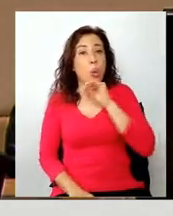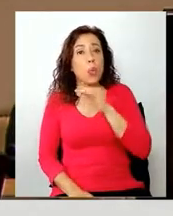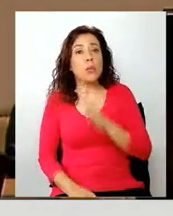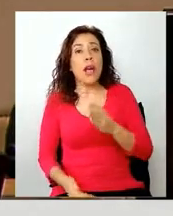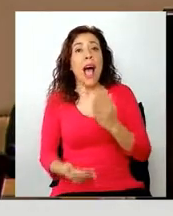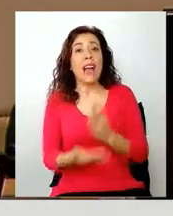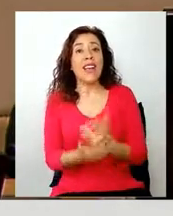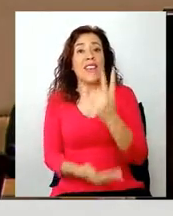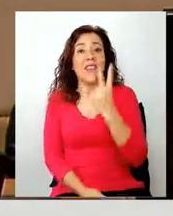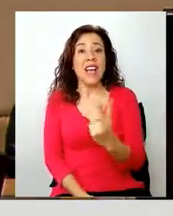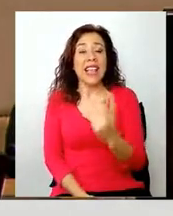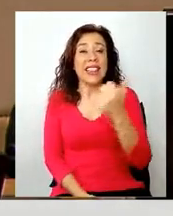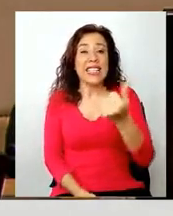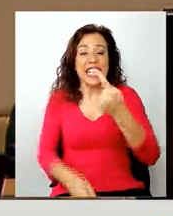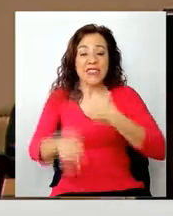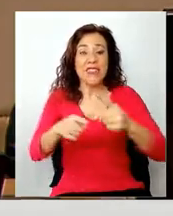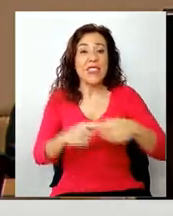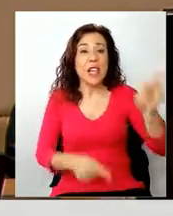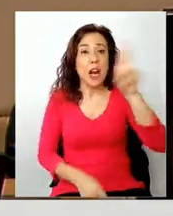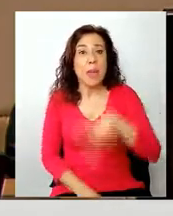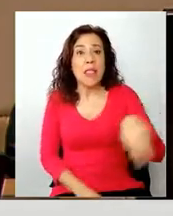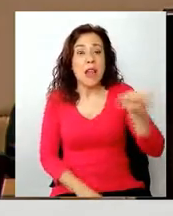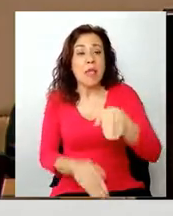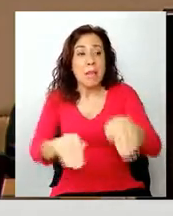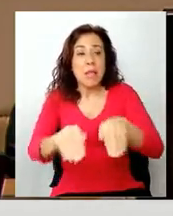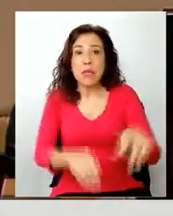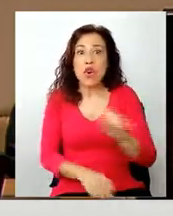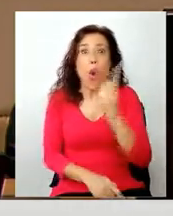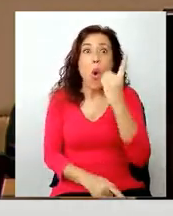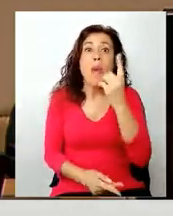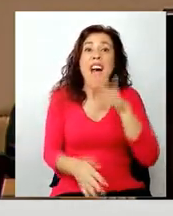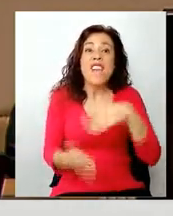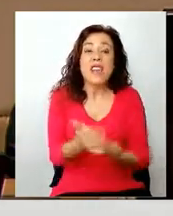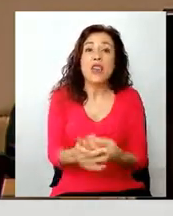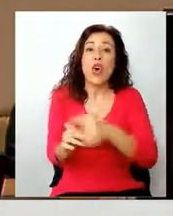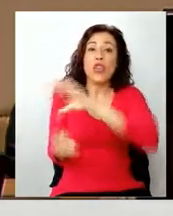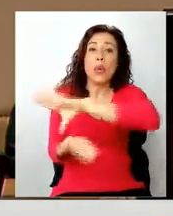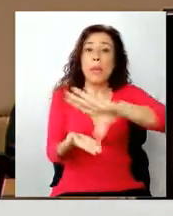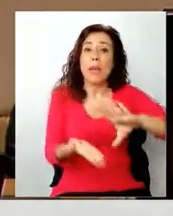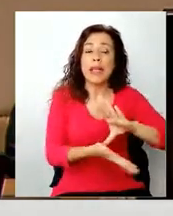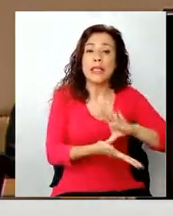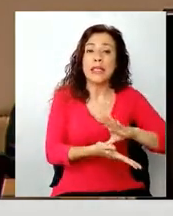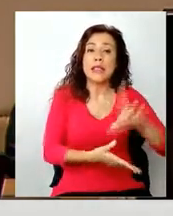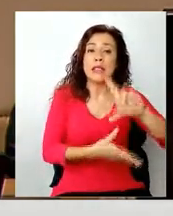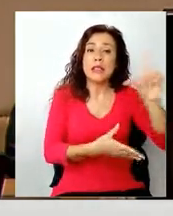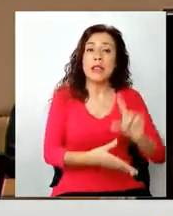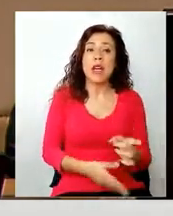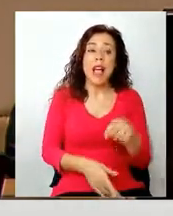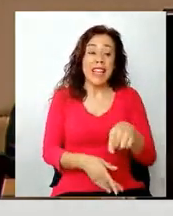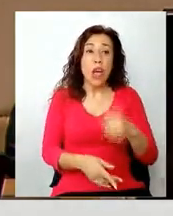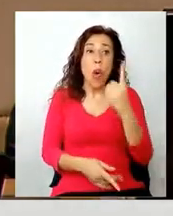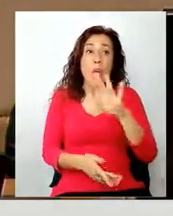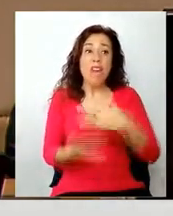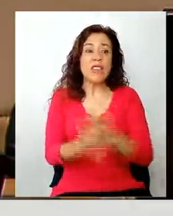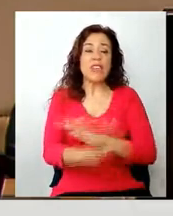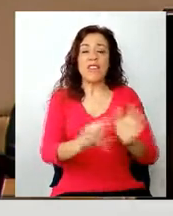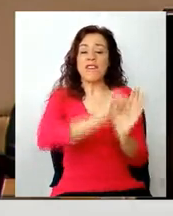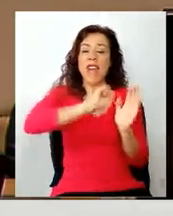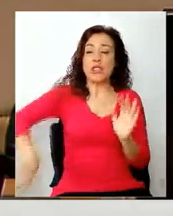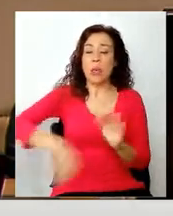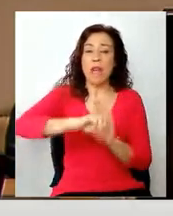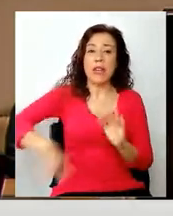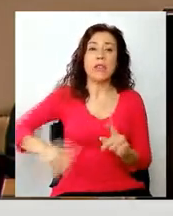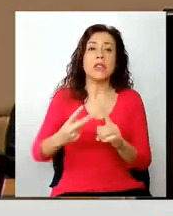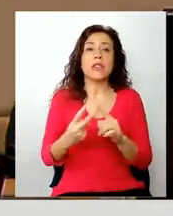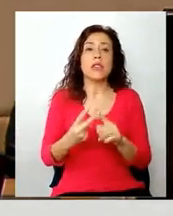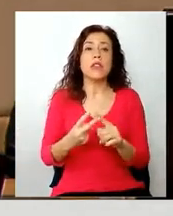ocasiones en y en otros países en Sudamérica son absolutamente desechables punto dos el traslado de los